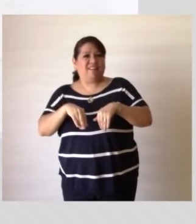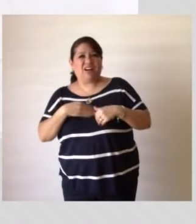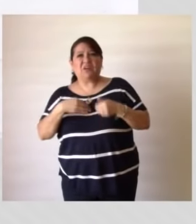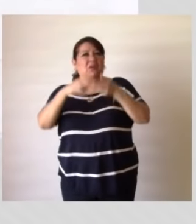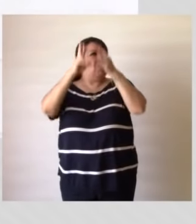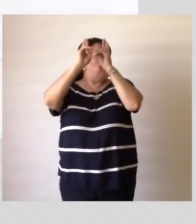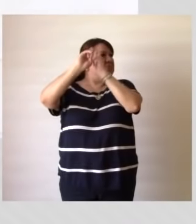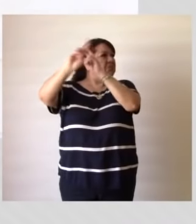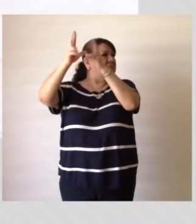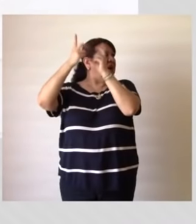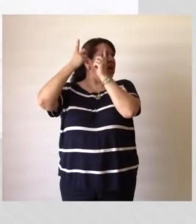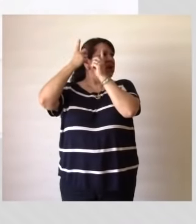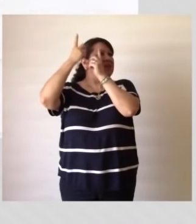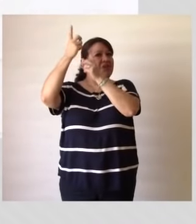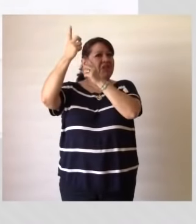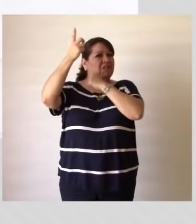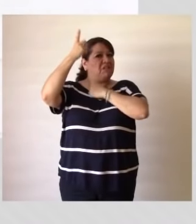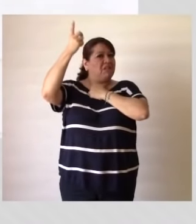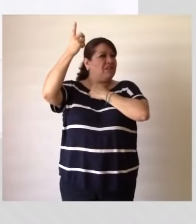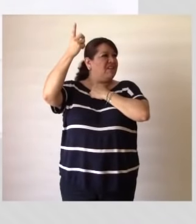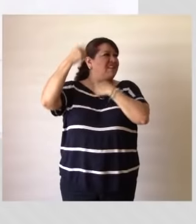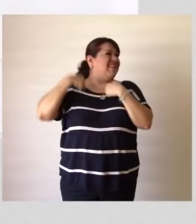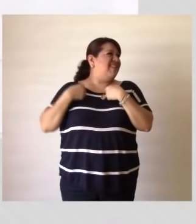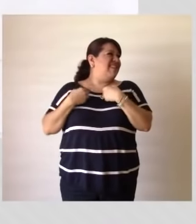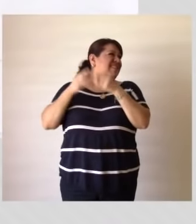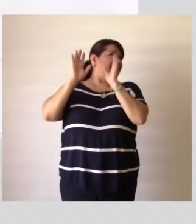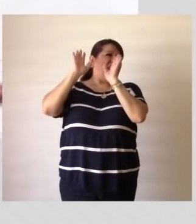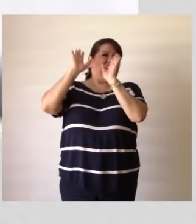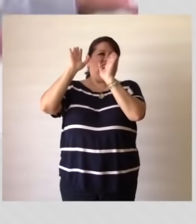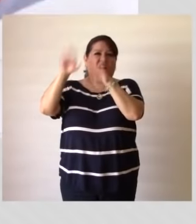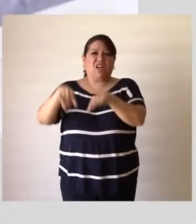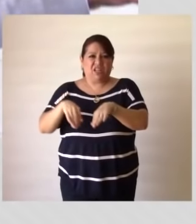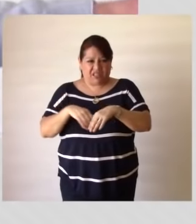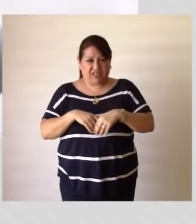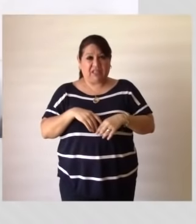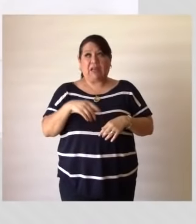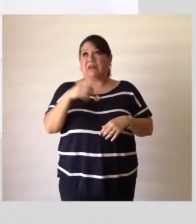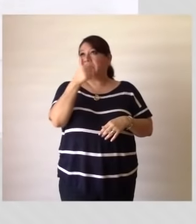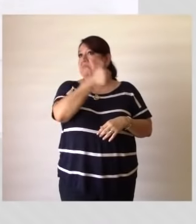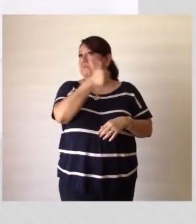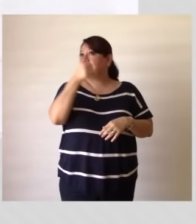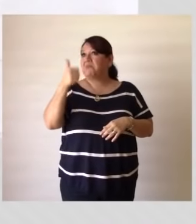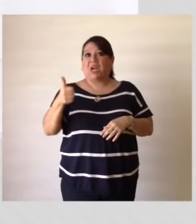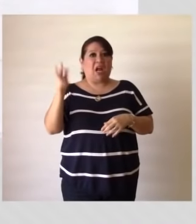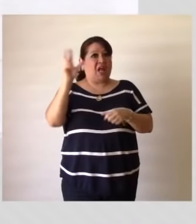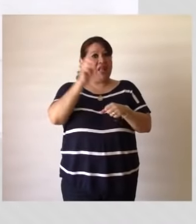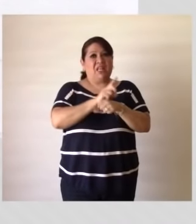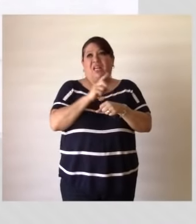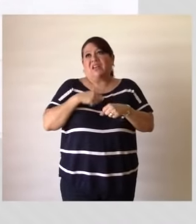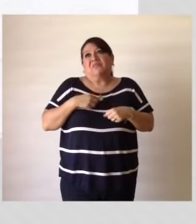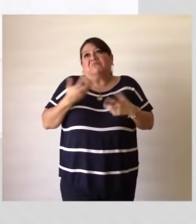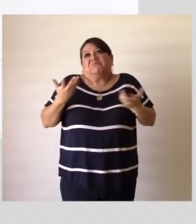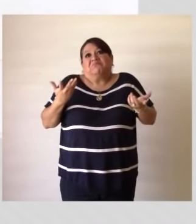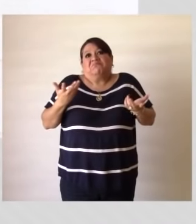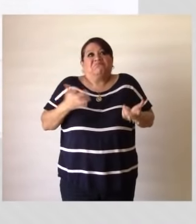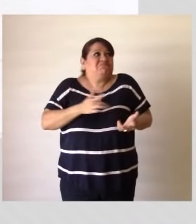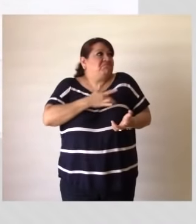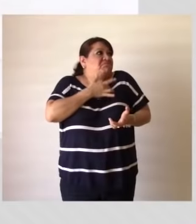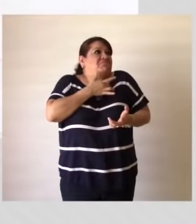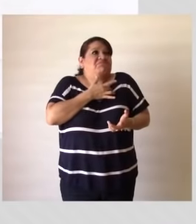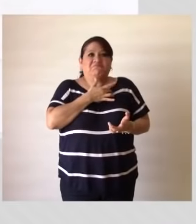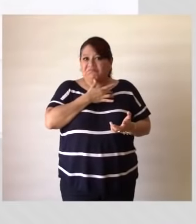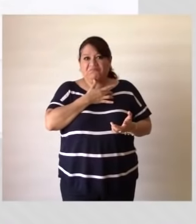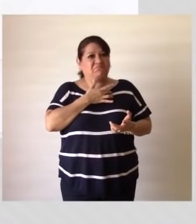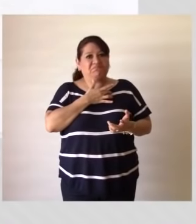y en cada momento del día no te has dado cuenta que perdiste esa sensibilidad y no le estás dando al